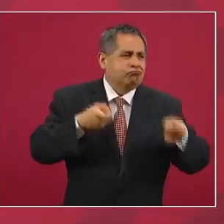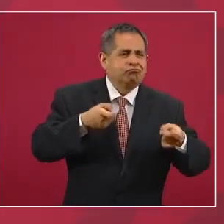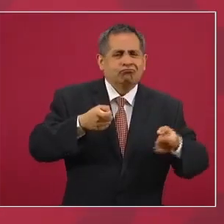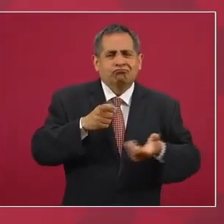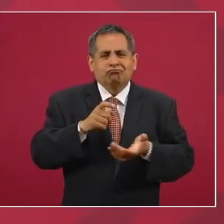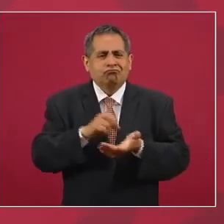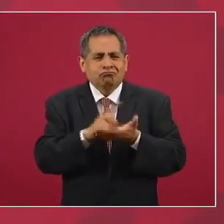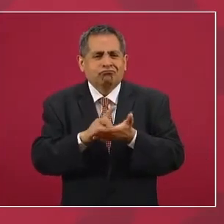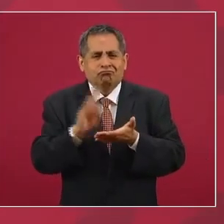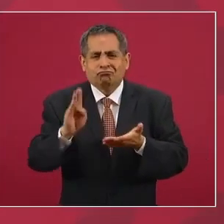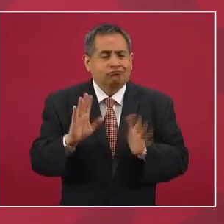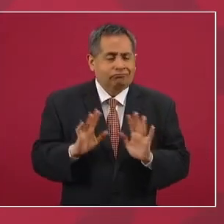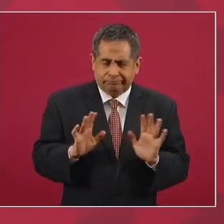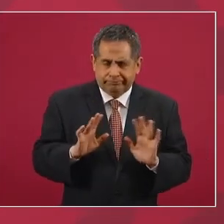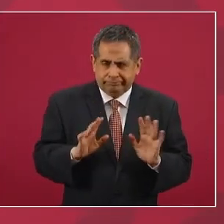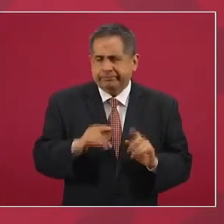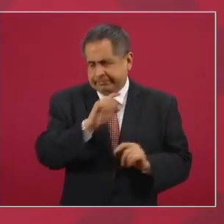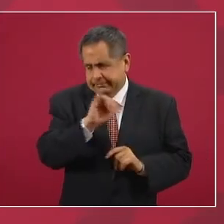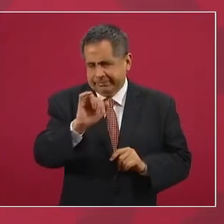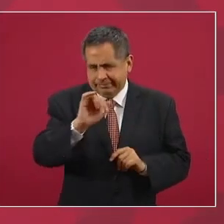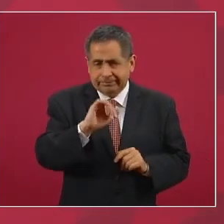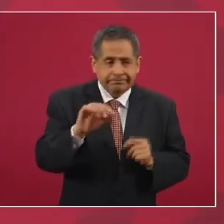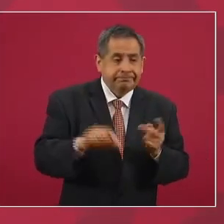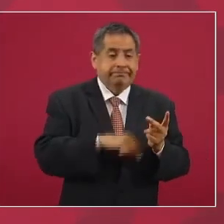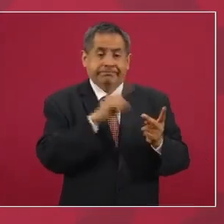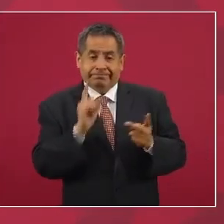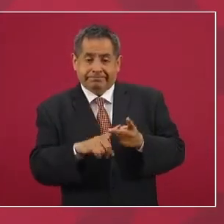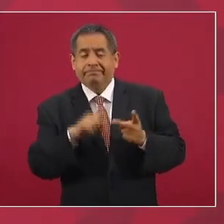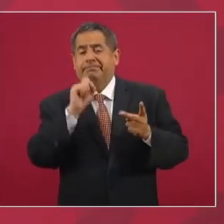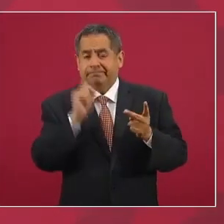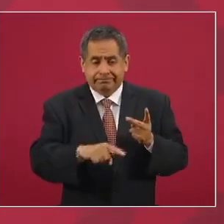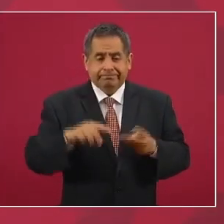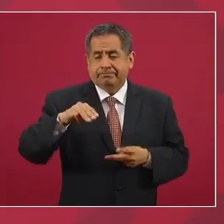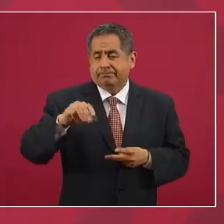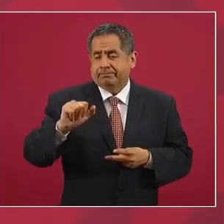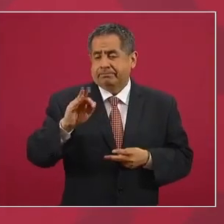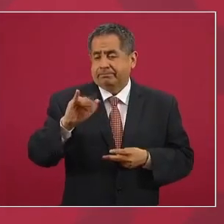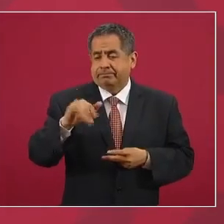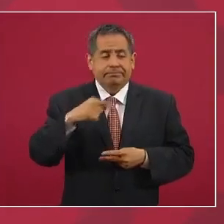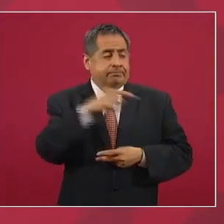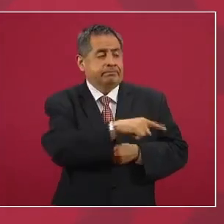de delincuentes comunes. No,